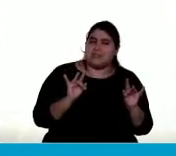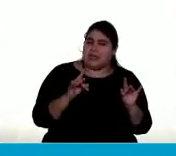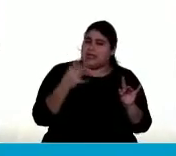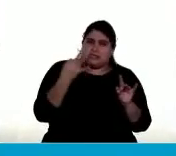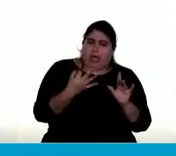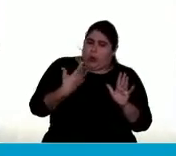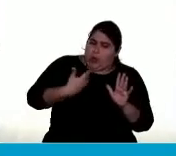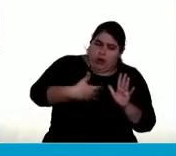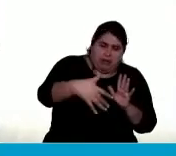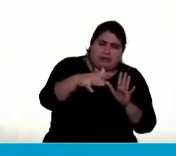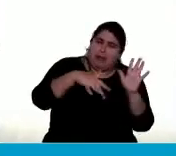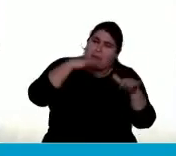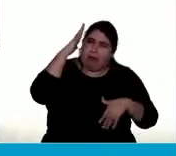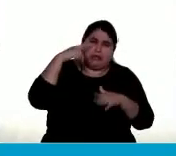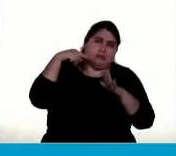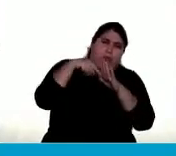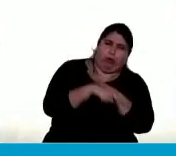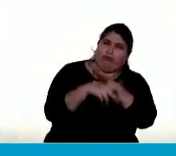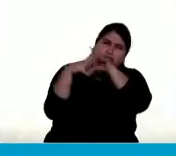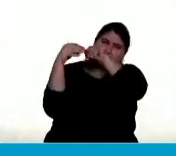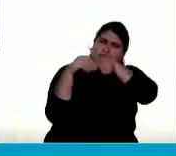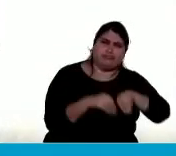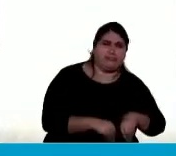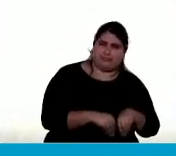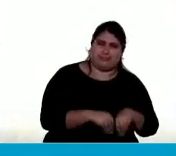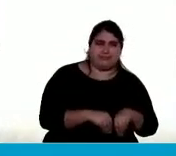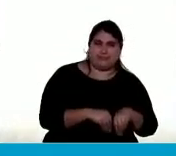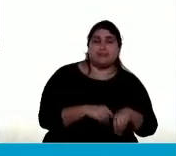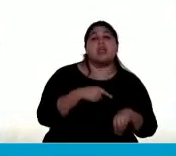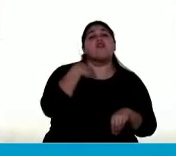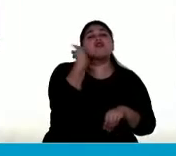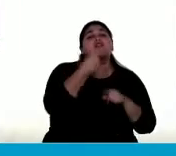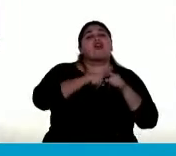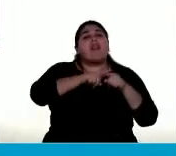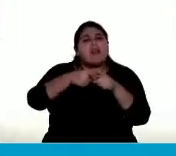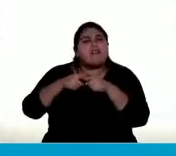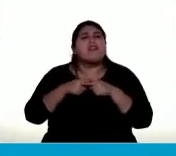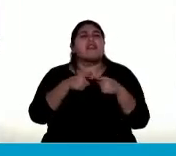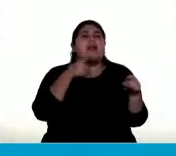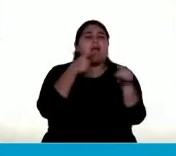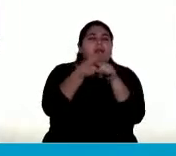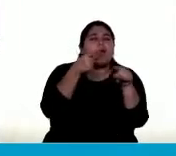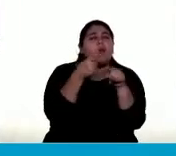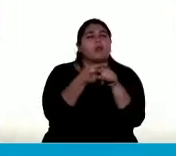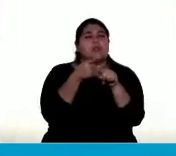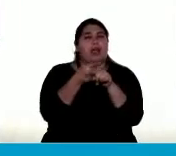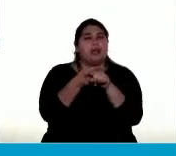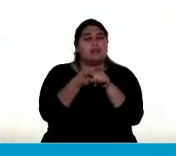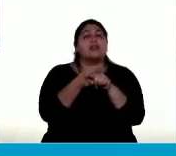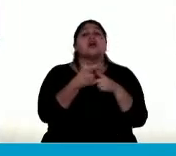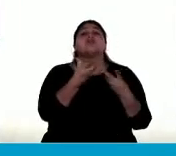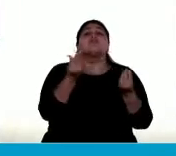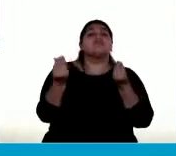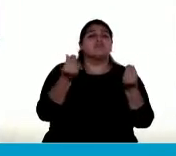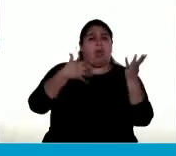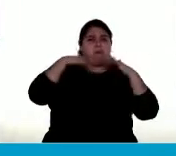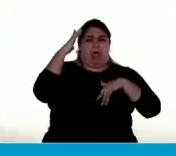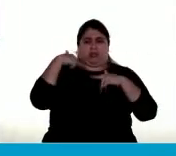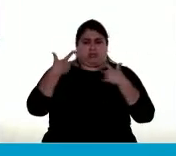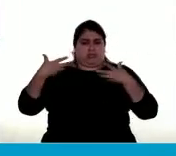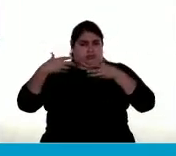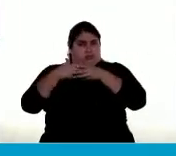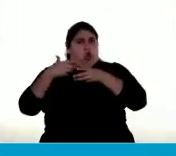ahí hay propuestas del Ejecutivo que hoy estamos debatiendo, discutiendo, y en las cuales de nuestro bloque hemos